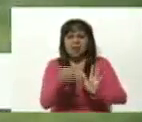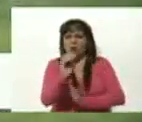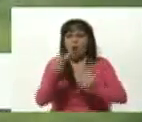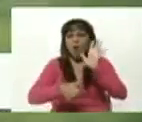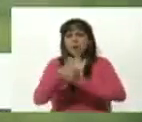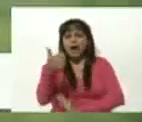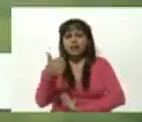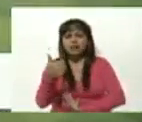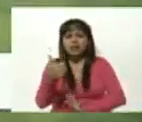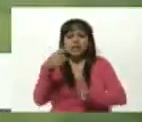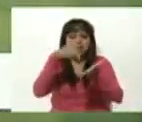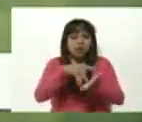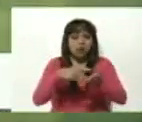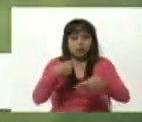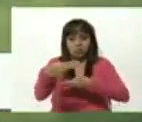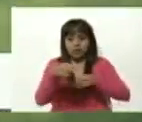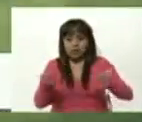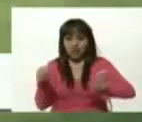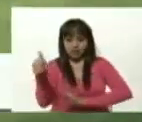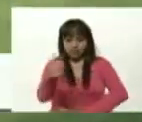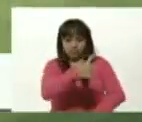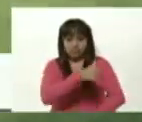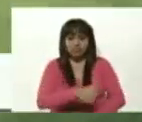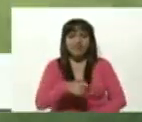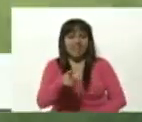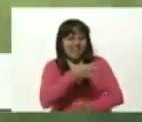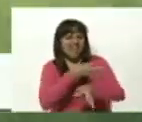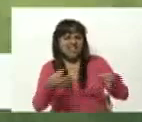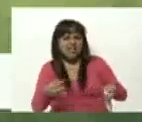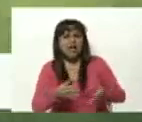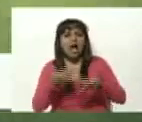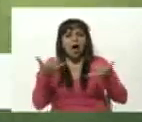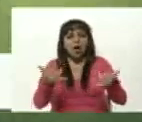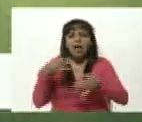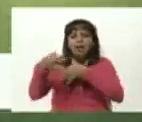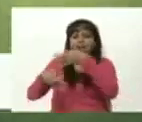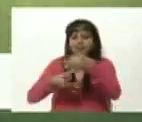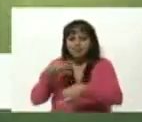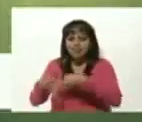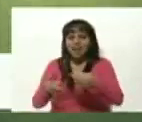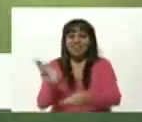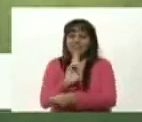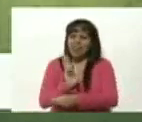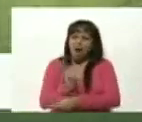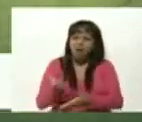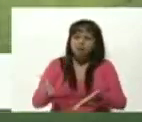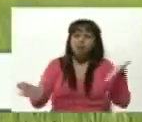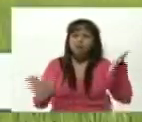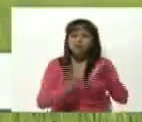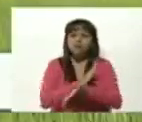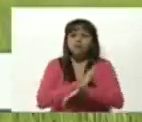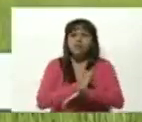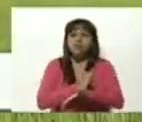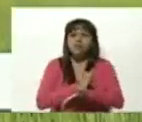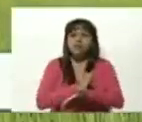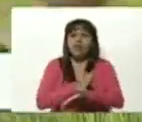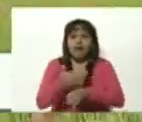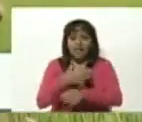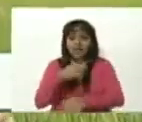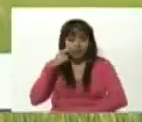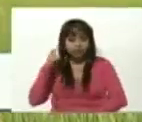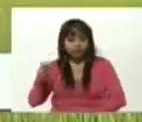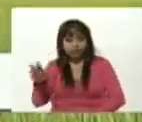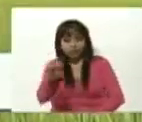hectárea. Excelente, Elvio, extraordinario. Rápidamente, Elvio, lo conversábamos antes de caminar todo este lote. Y